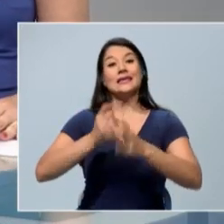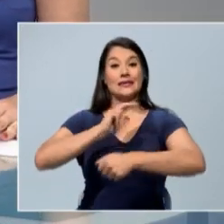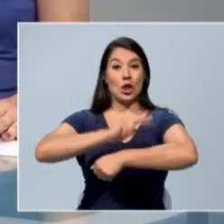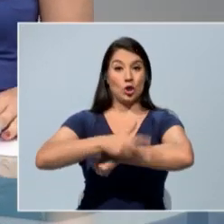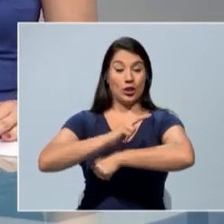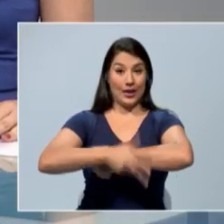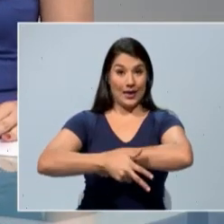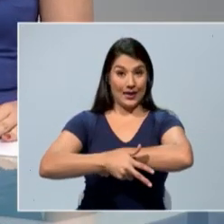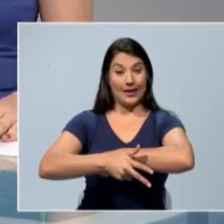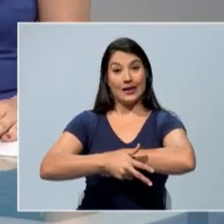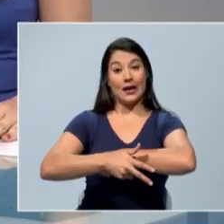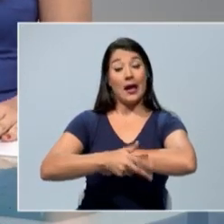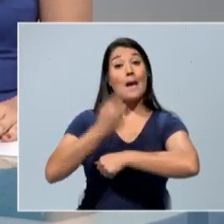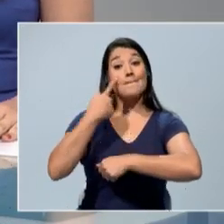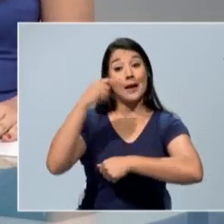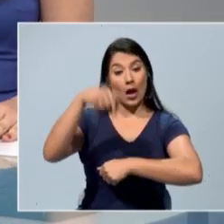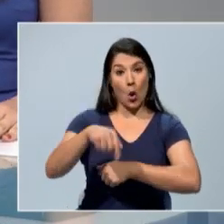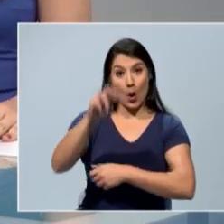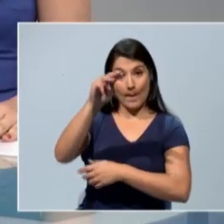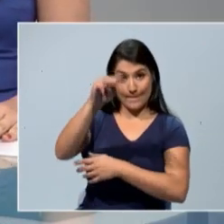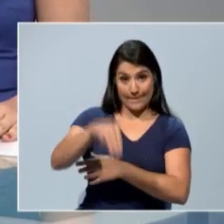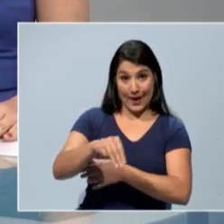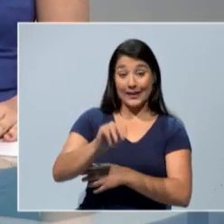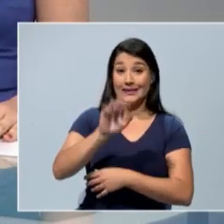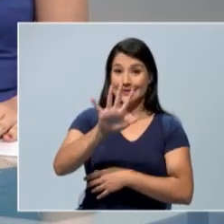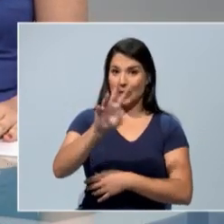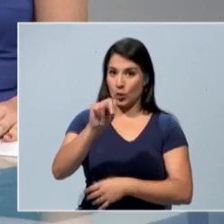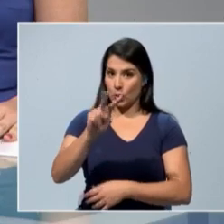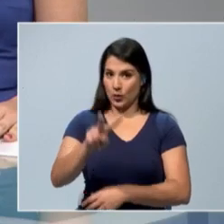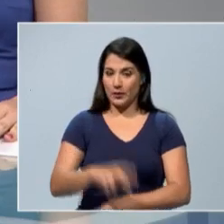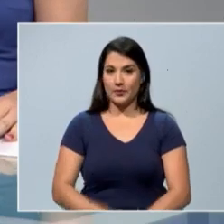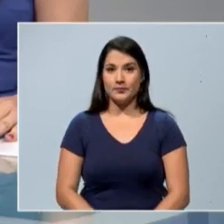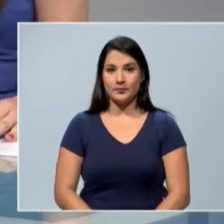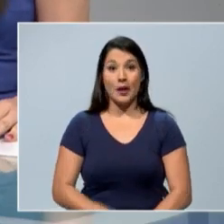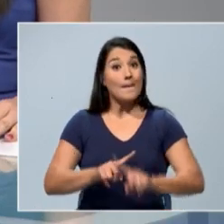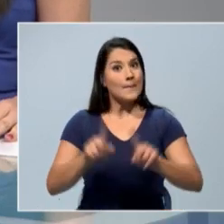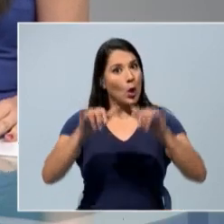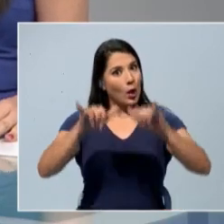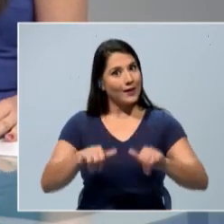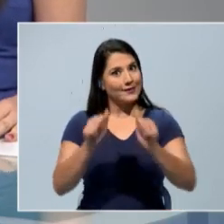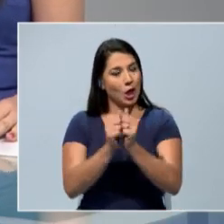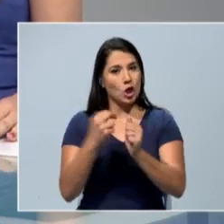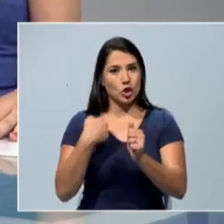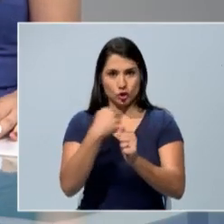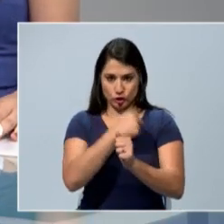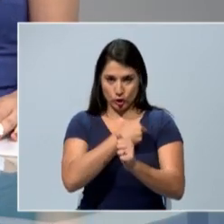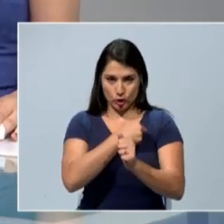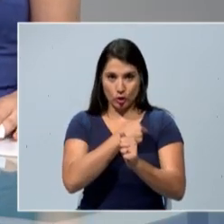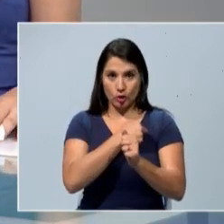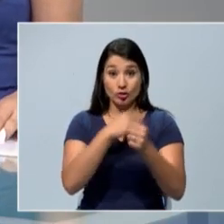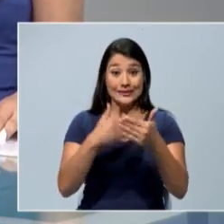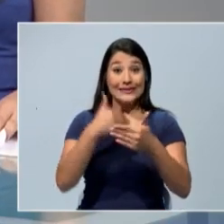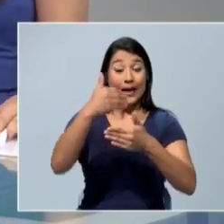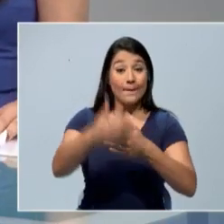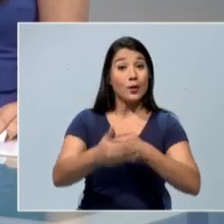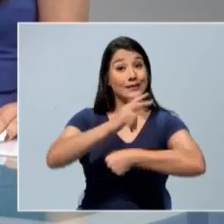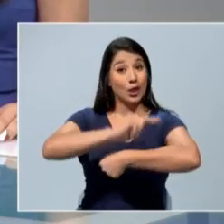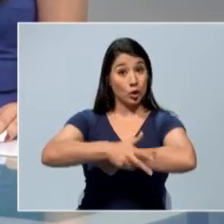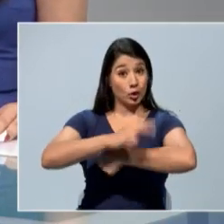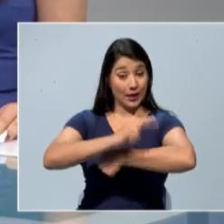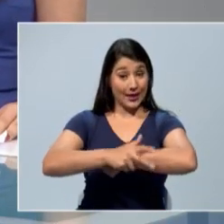chances correspondiente a este martes 5 de noviembre. Pero quédese con nosotros. Al regreso del sorteo de la